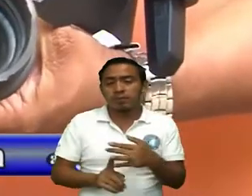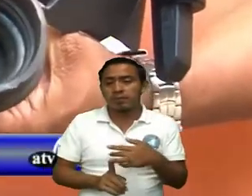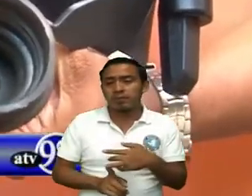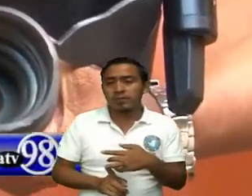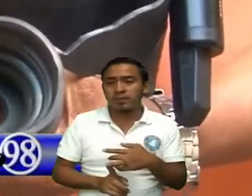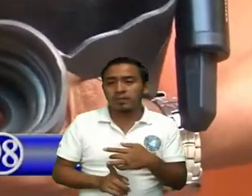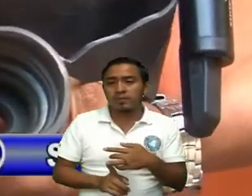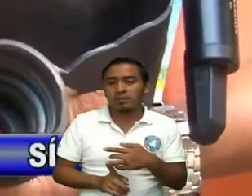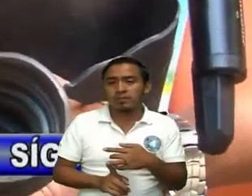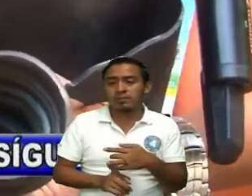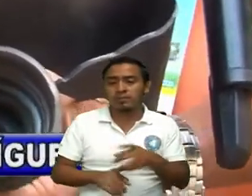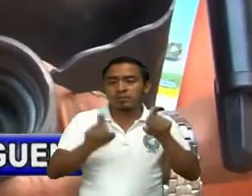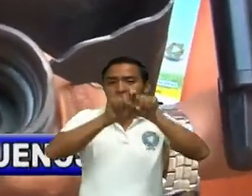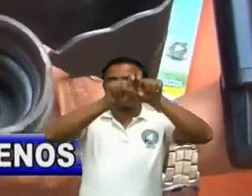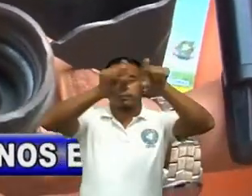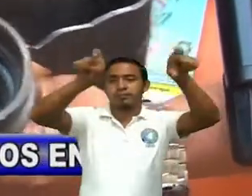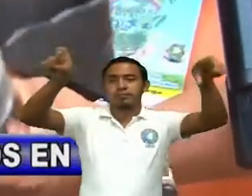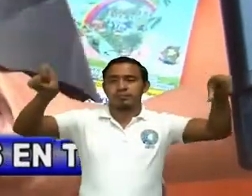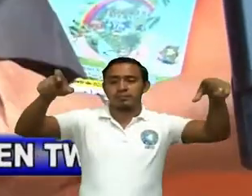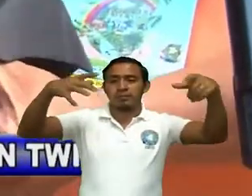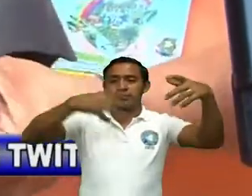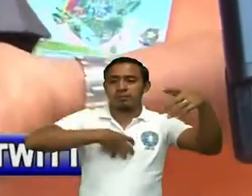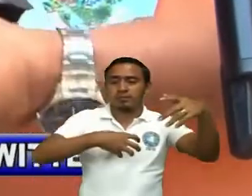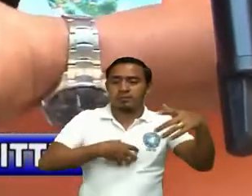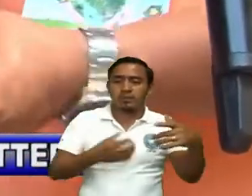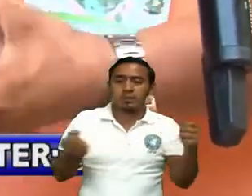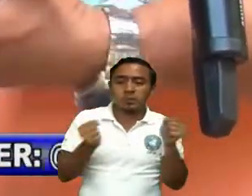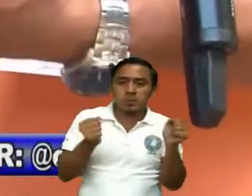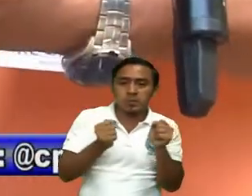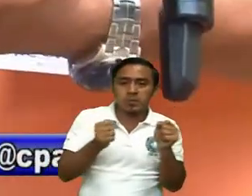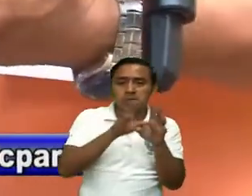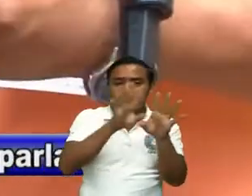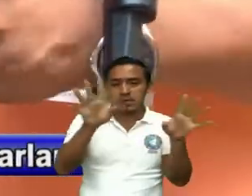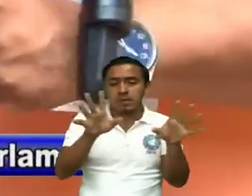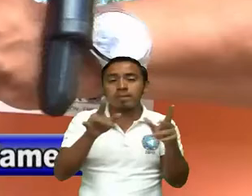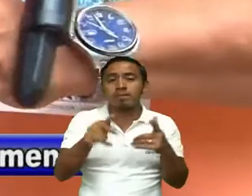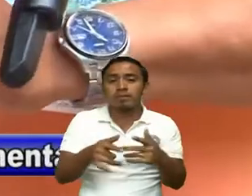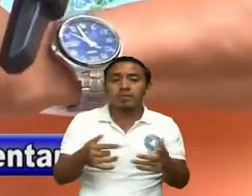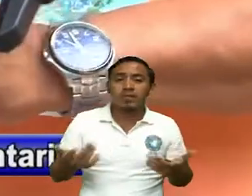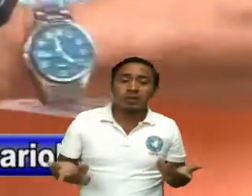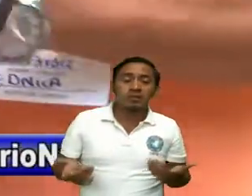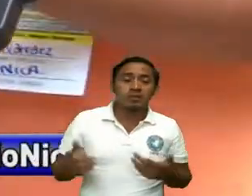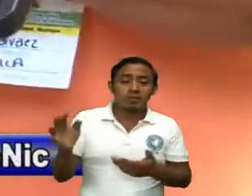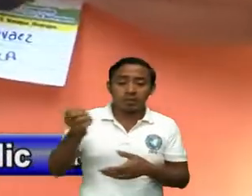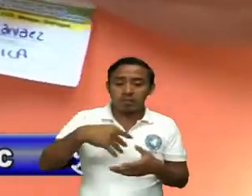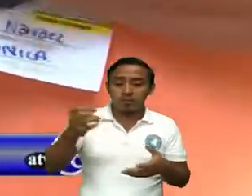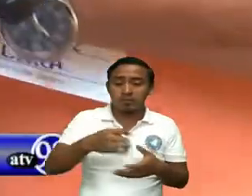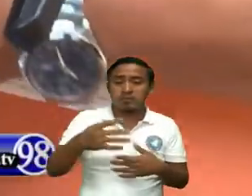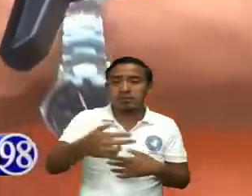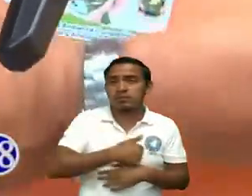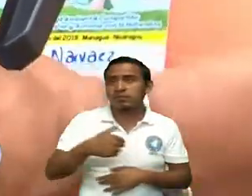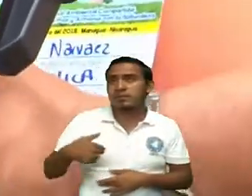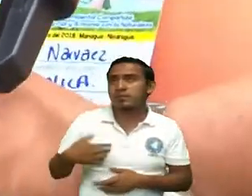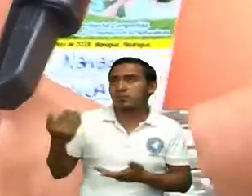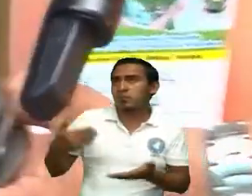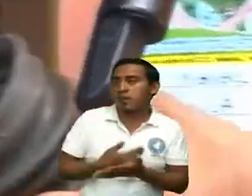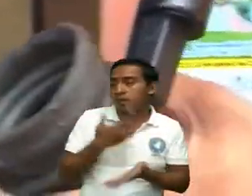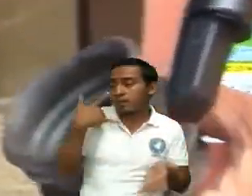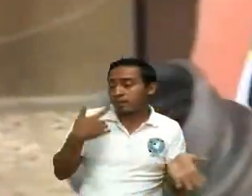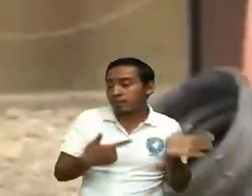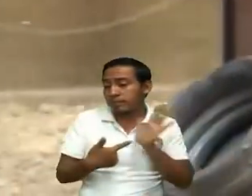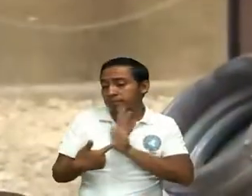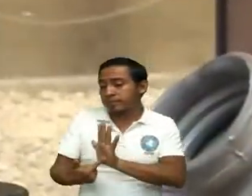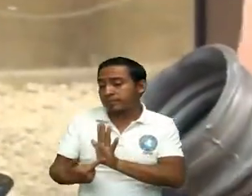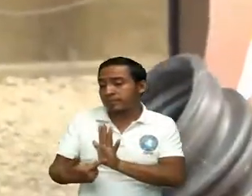de las cortinas de refrigeradores, todo eso, de toda esta basura estamos produciendo esto. Pero además de